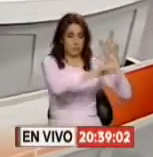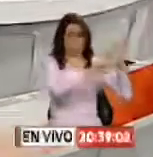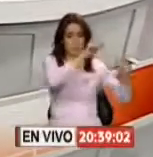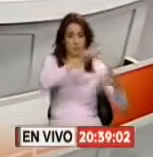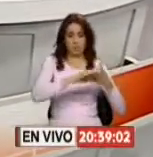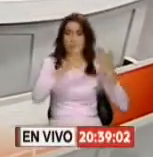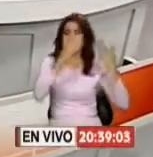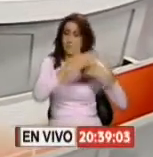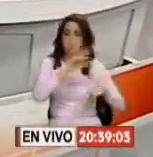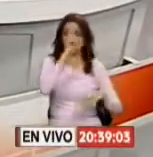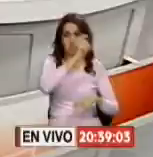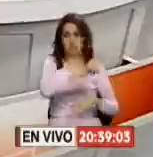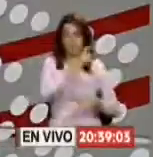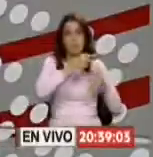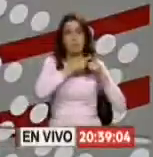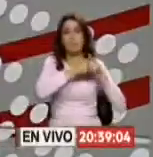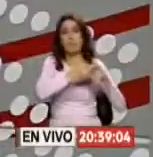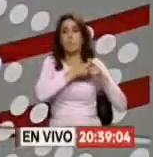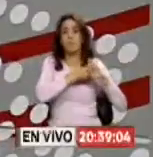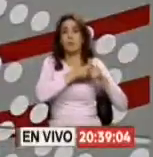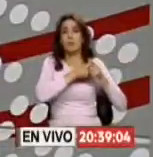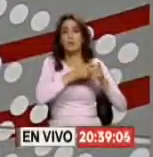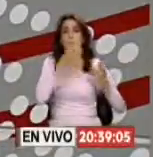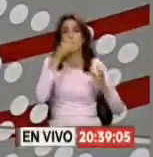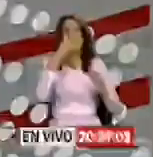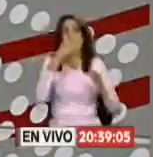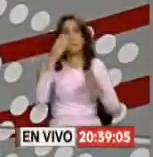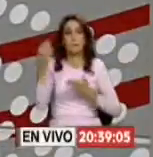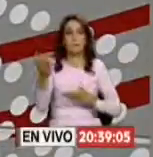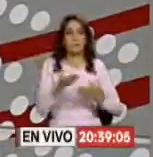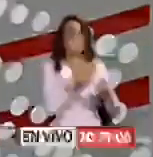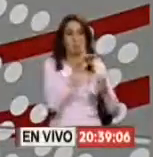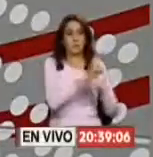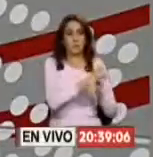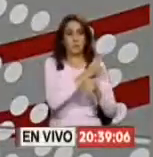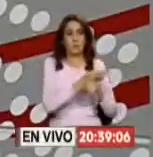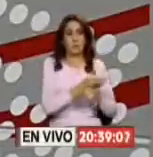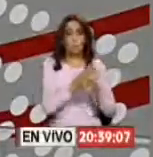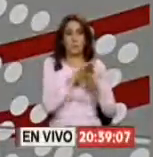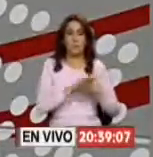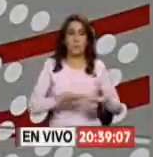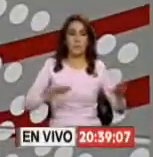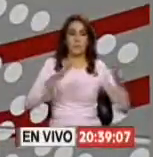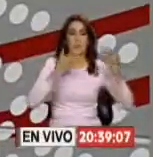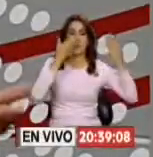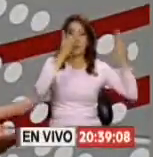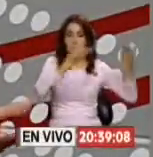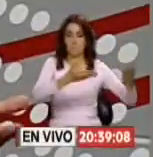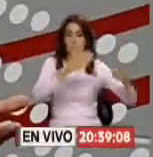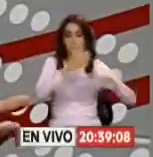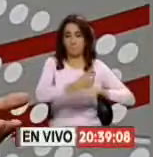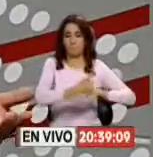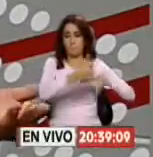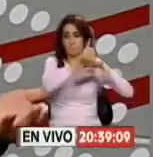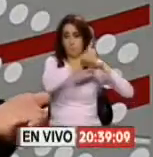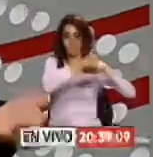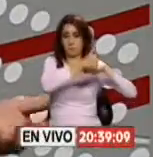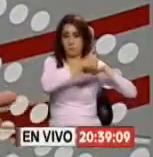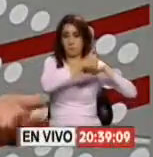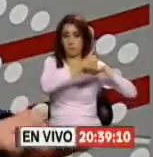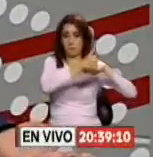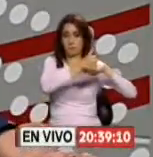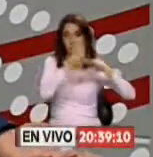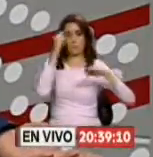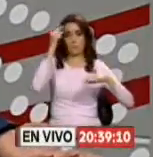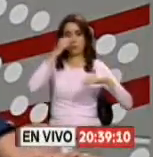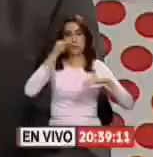por eso la necesidad y la urgencia de que este tipo de medicamentos finalmente puedan ser entregados por las autoridades del